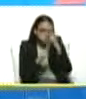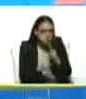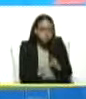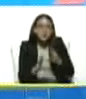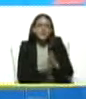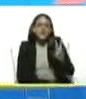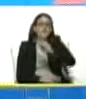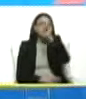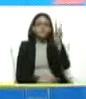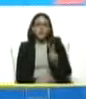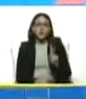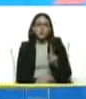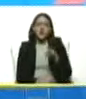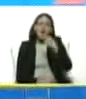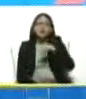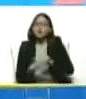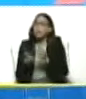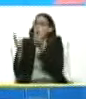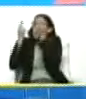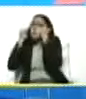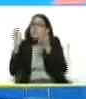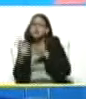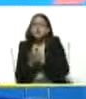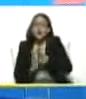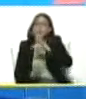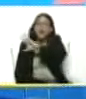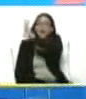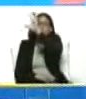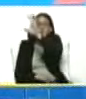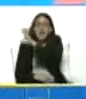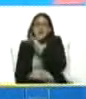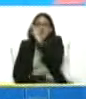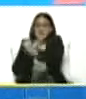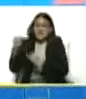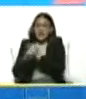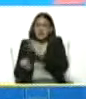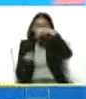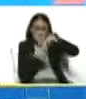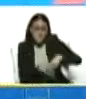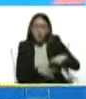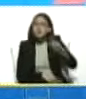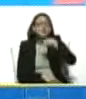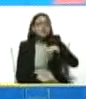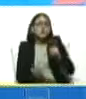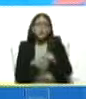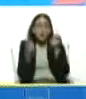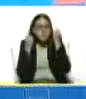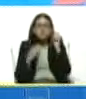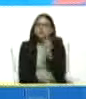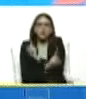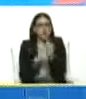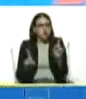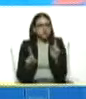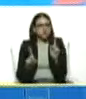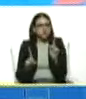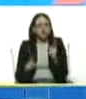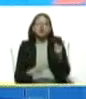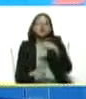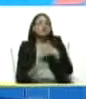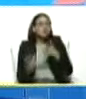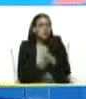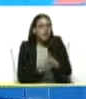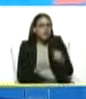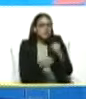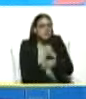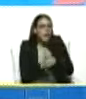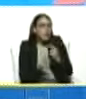íbamos a rendir ante ninguna fuerza extranjera. Y segundo, porque lo hicimos conversadito,